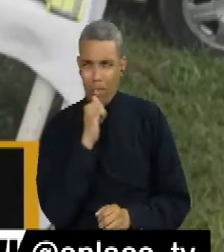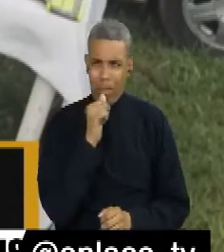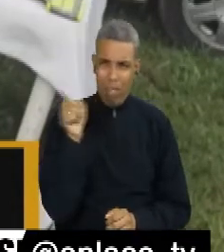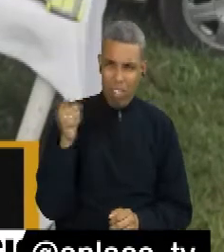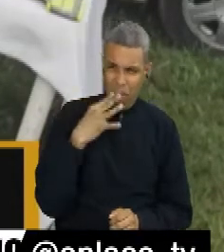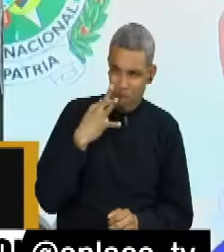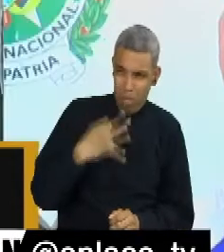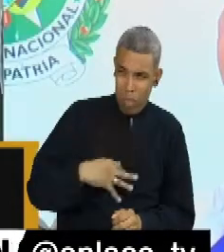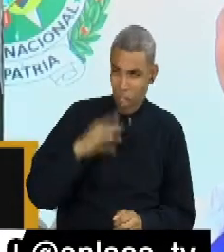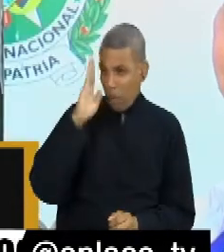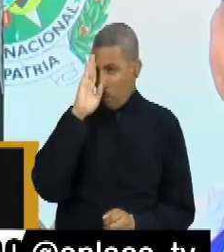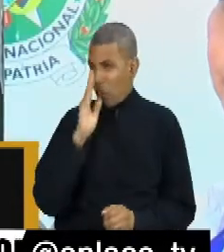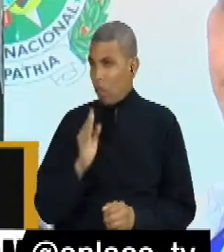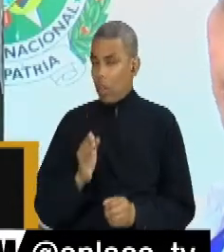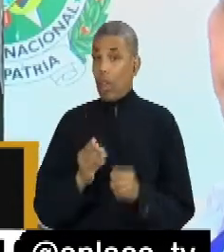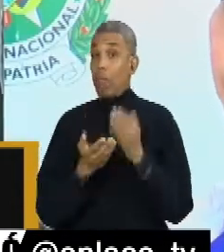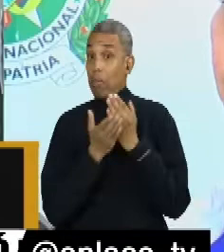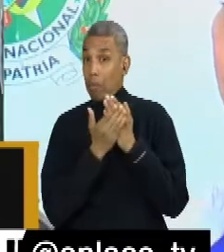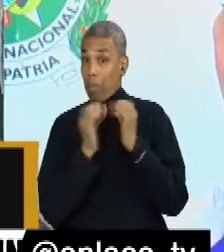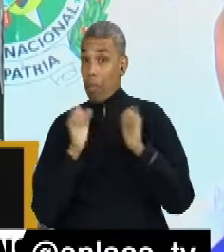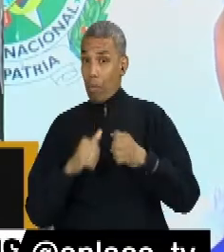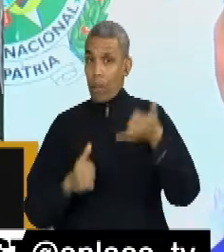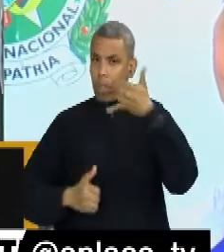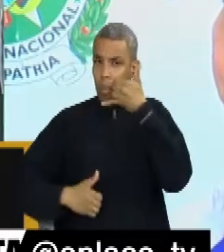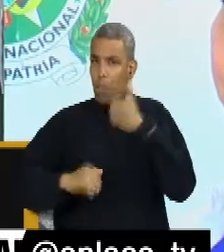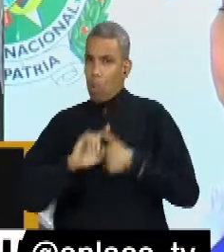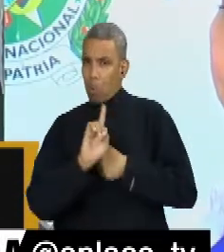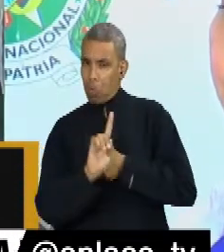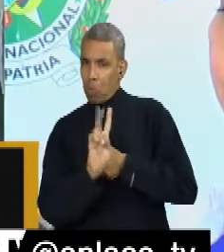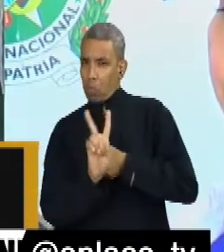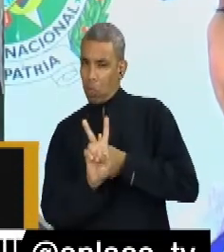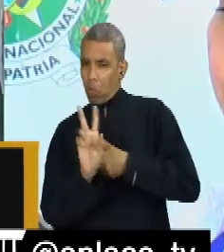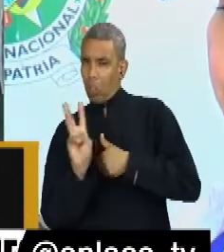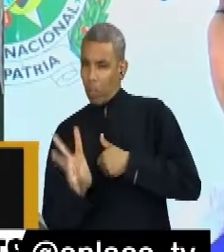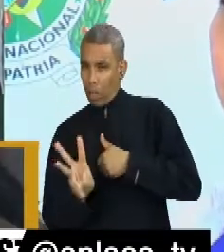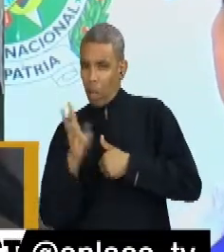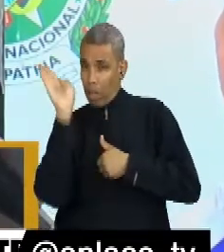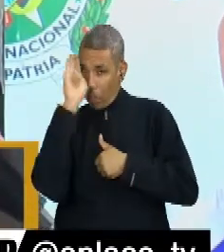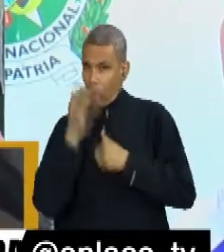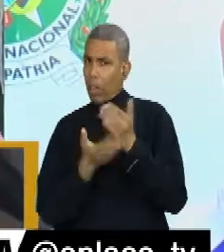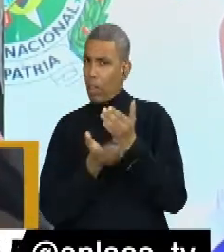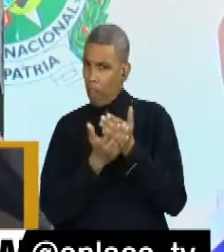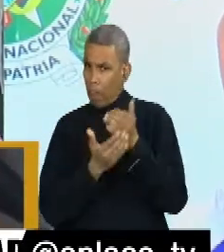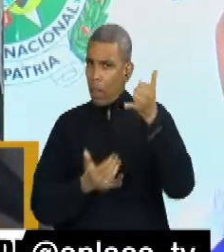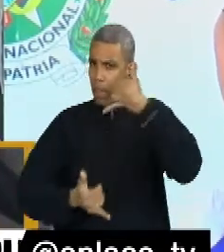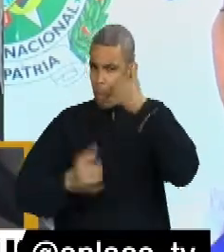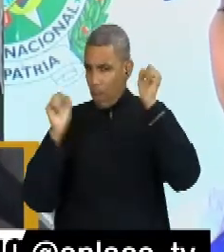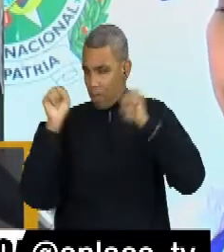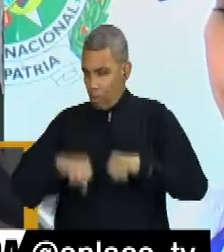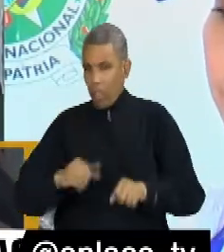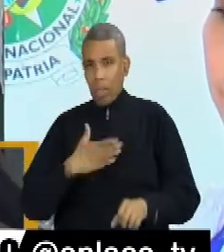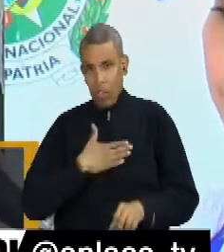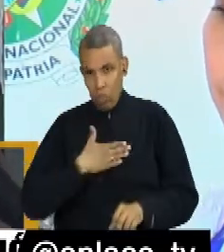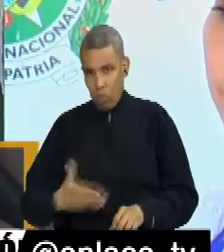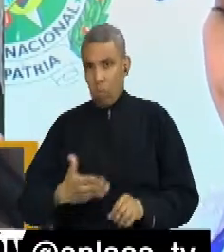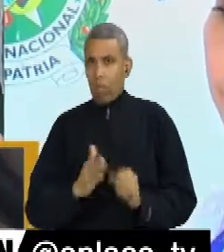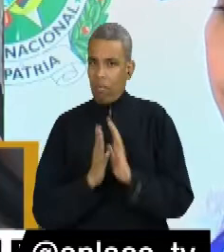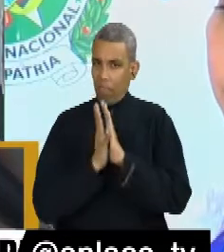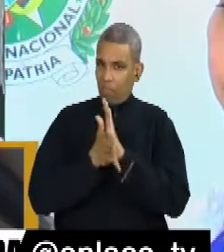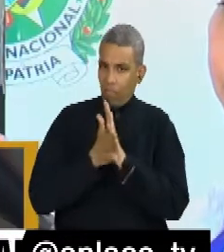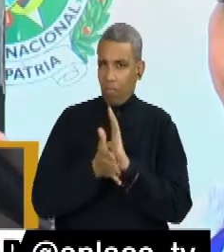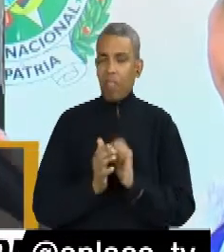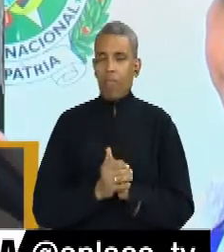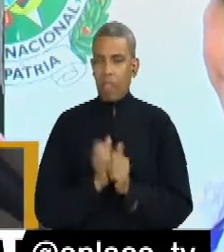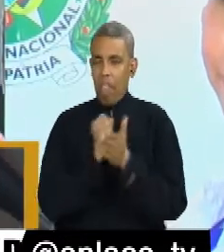en cualquier circunstancia si es funcionario o no de la Policía Nacional o de cualquier otra fuerza, sea